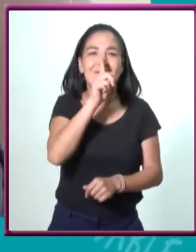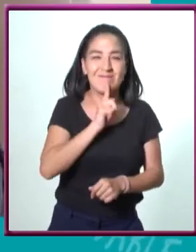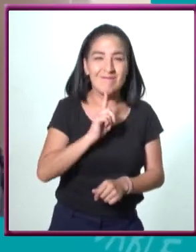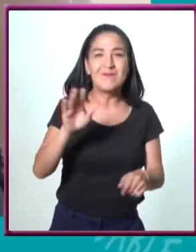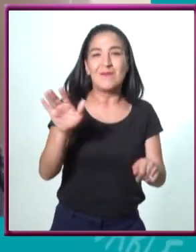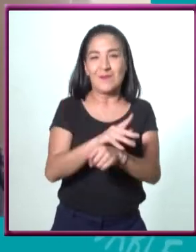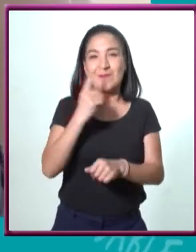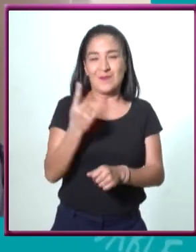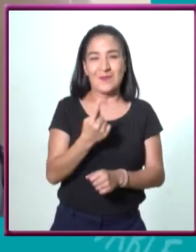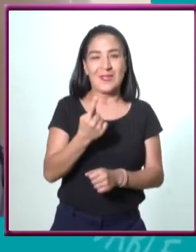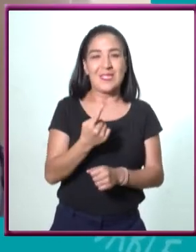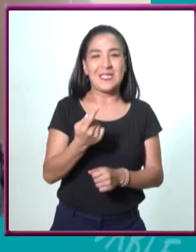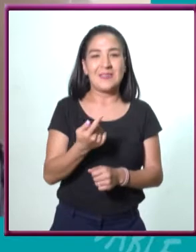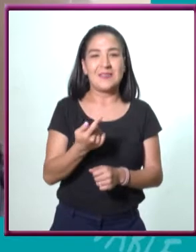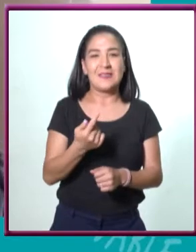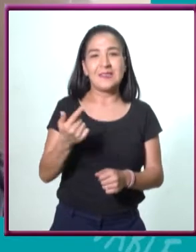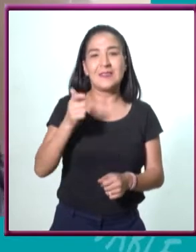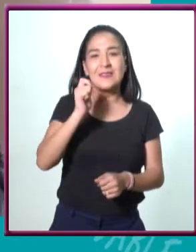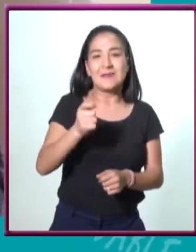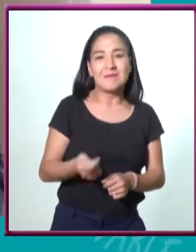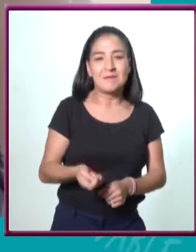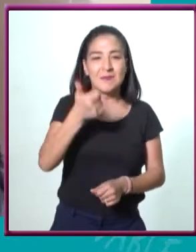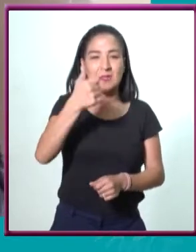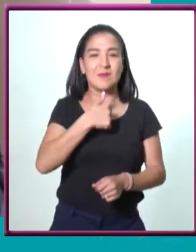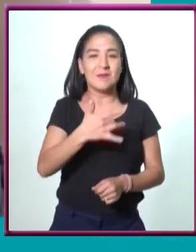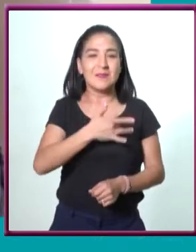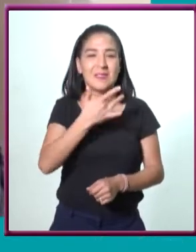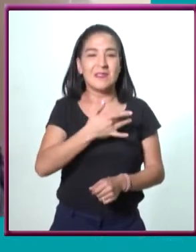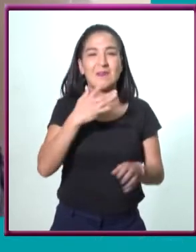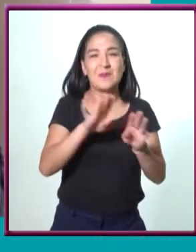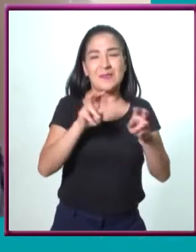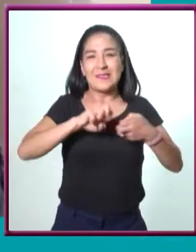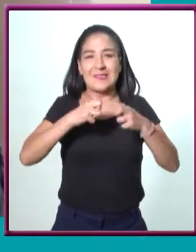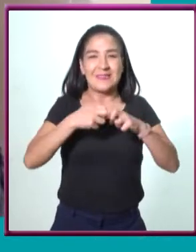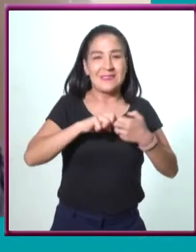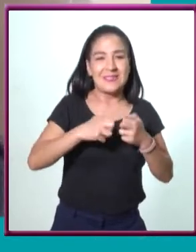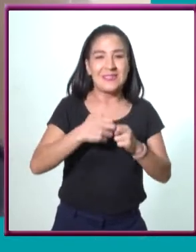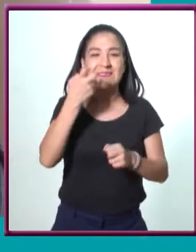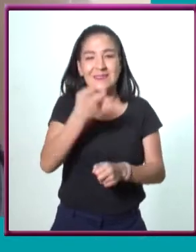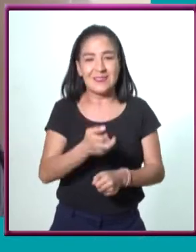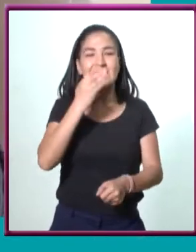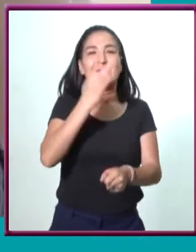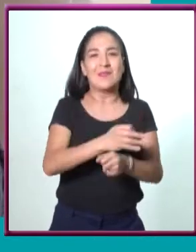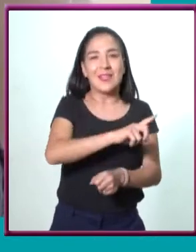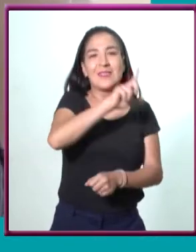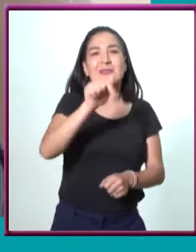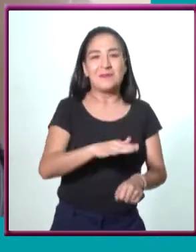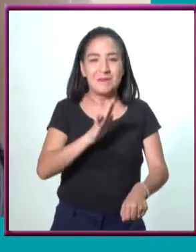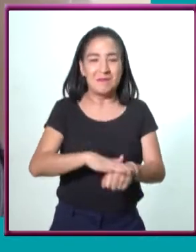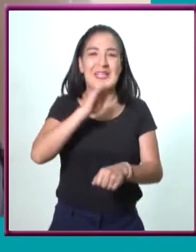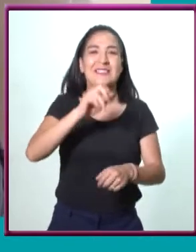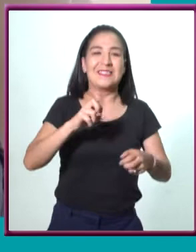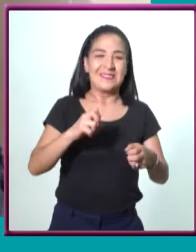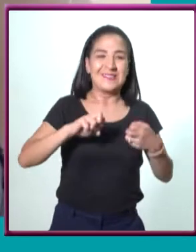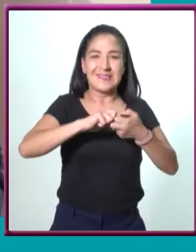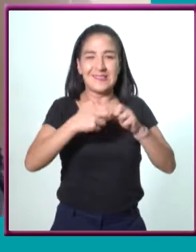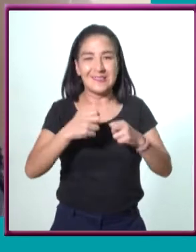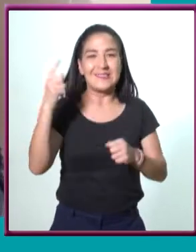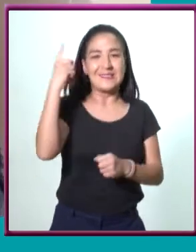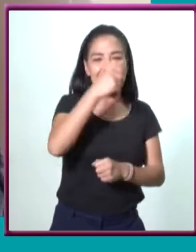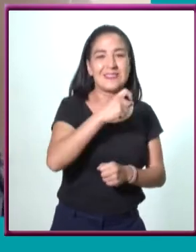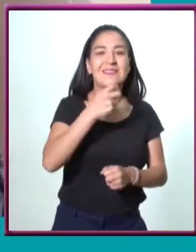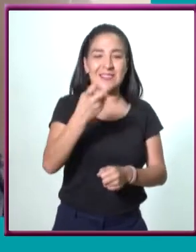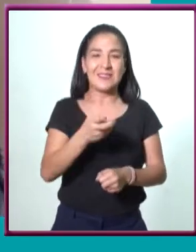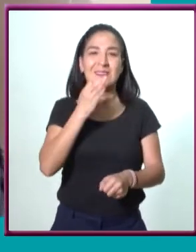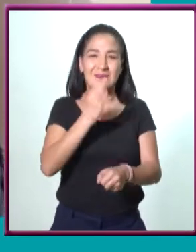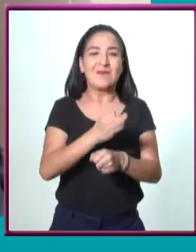mentir, ya que, no sé, igual la persona está pasando por algún momento estresante y tú no quieres como añadir más presión. Entonces creo que